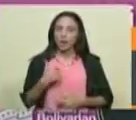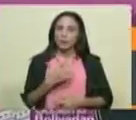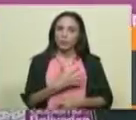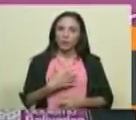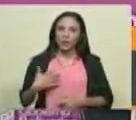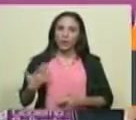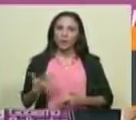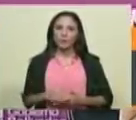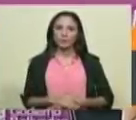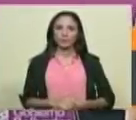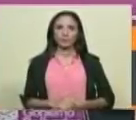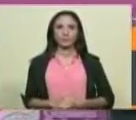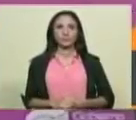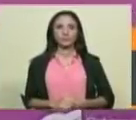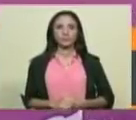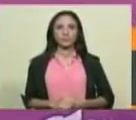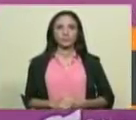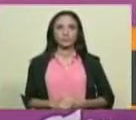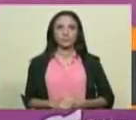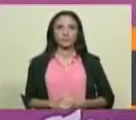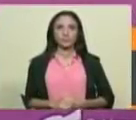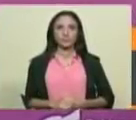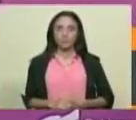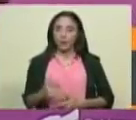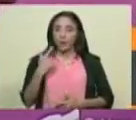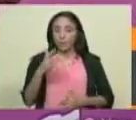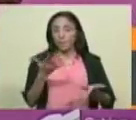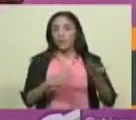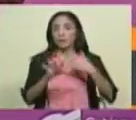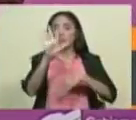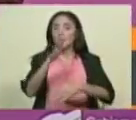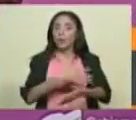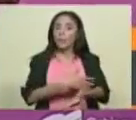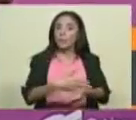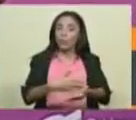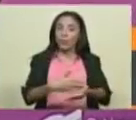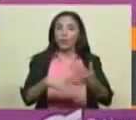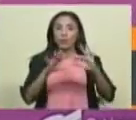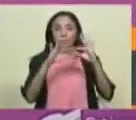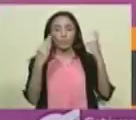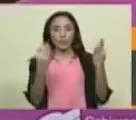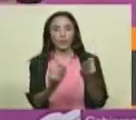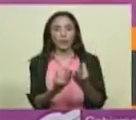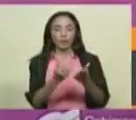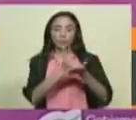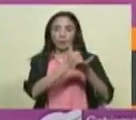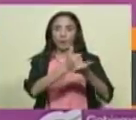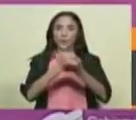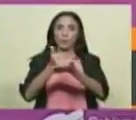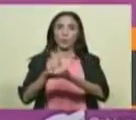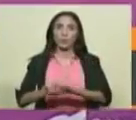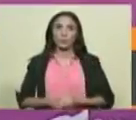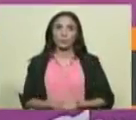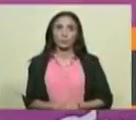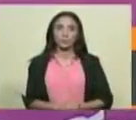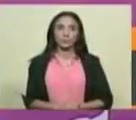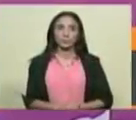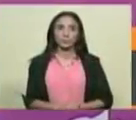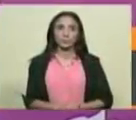algo a ustedes. Vamos a llegar a 5 millones de hogares, Blanca Ecao,